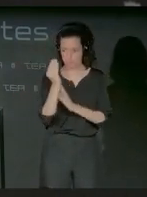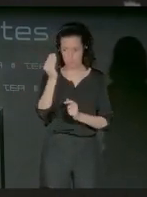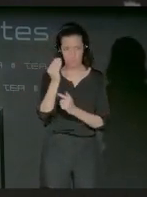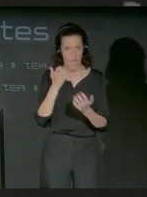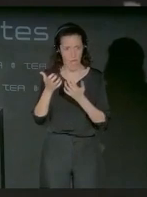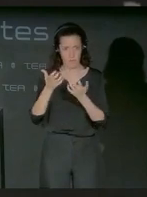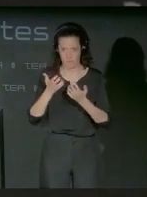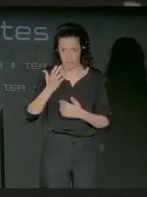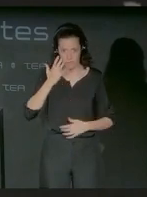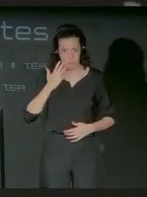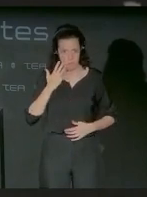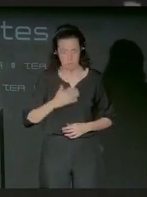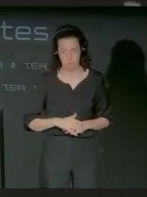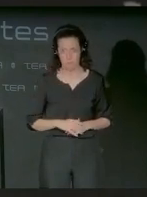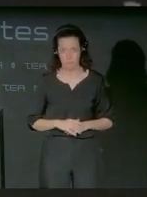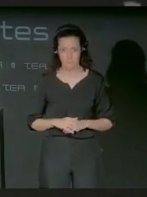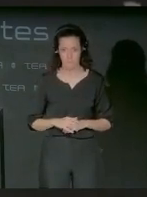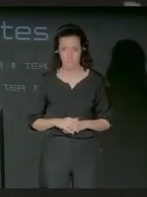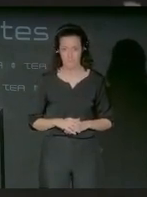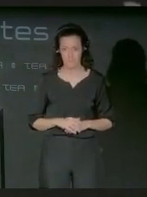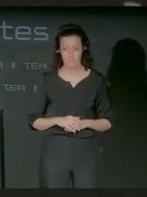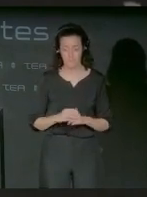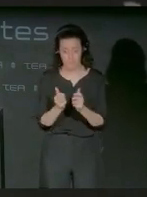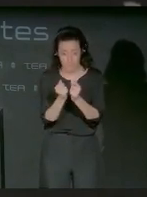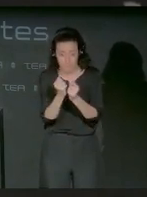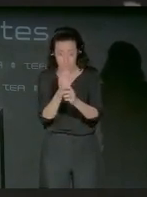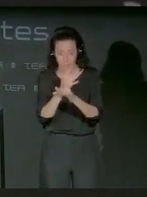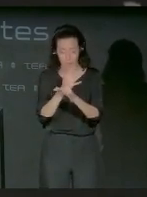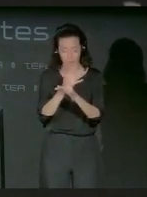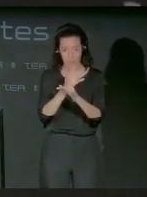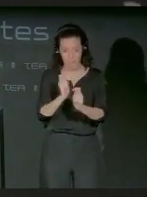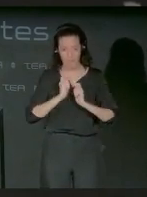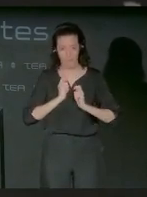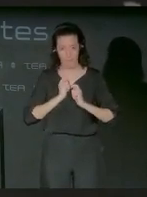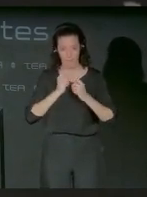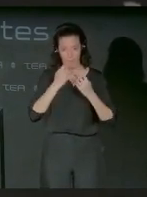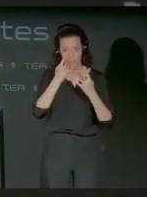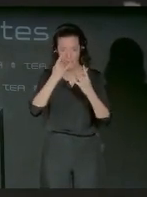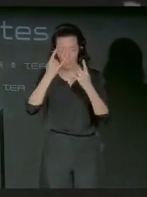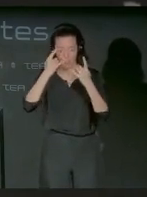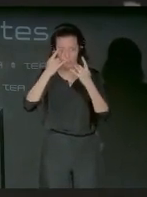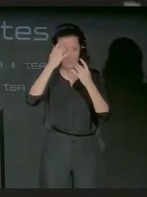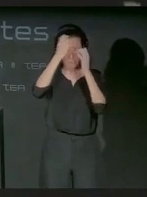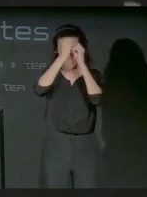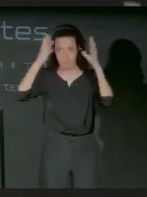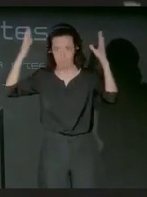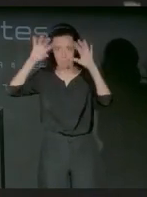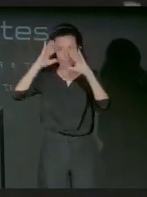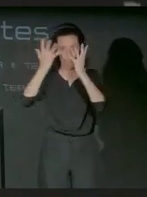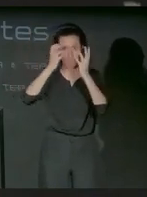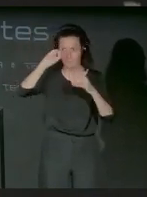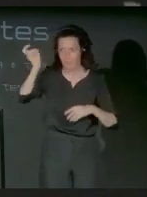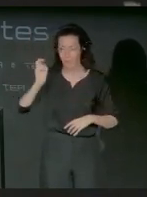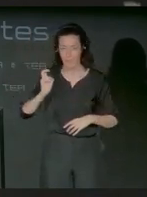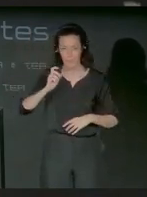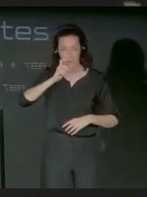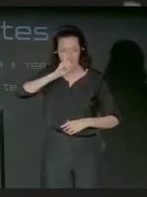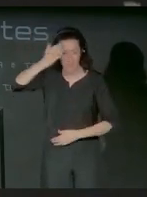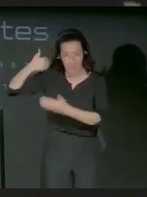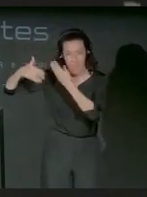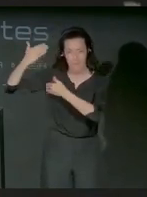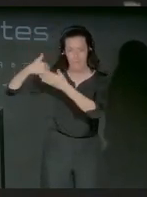los videojuegos nos ayudan a viajar en el espacio y en el tiempo a pasear Por ciudades lejanas y a explorar épocas remotas nos